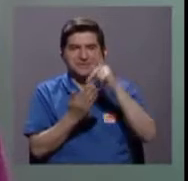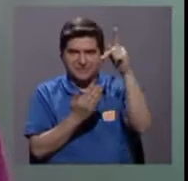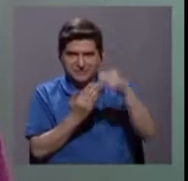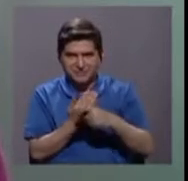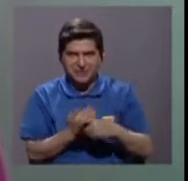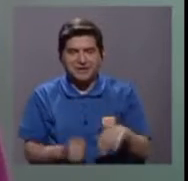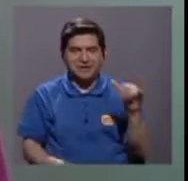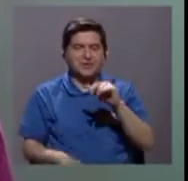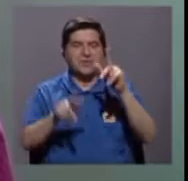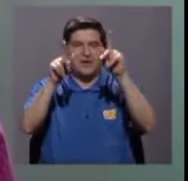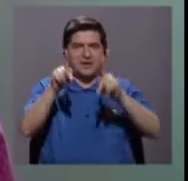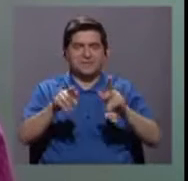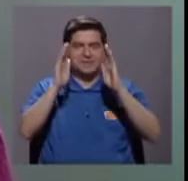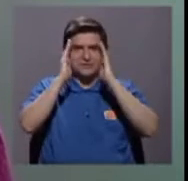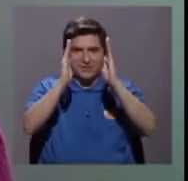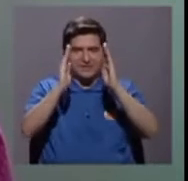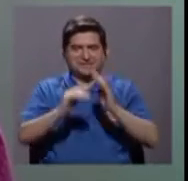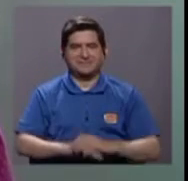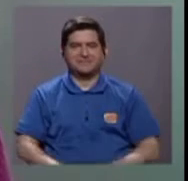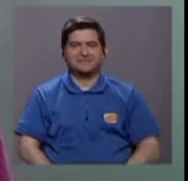para la audiencia.